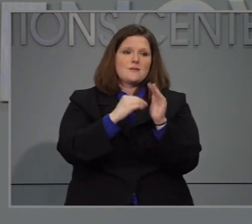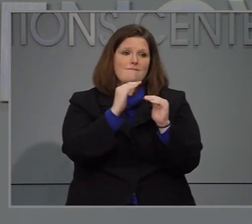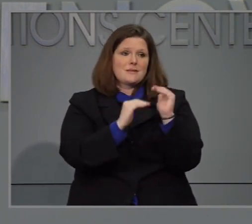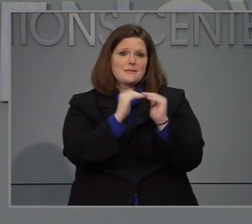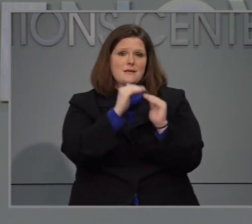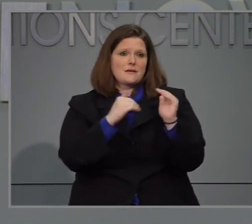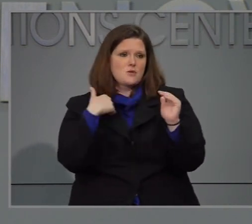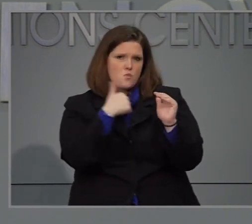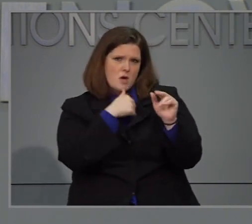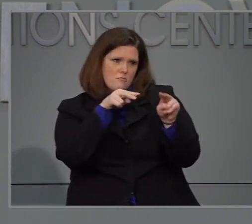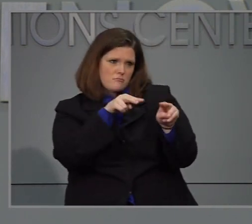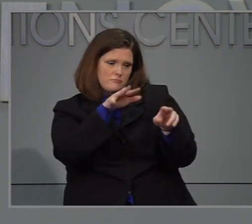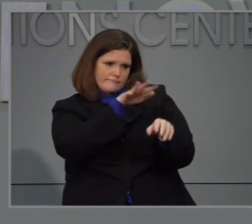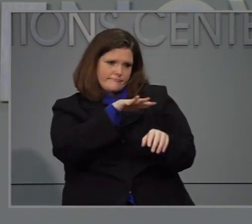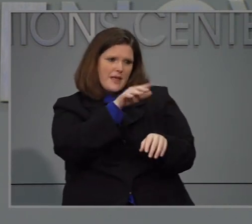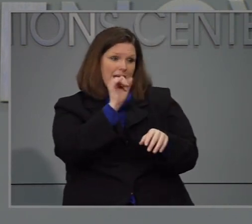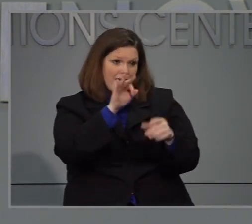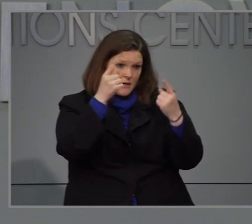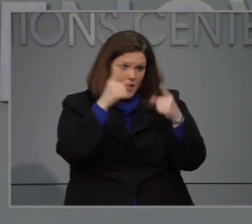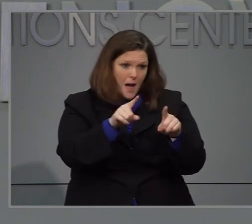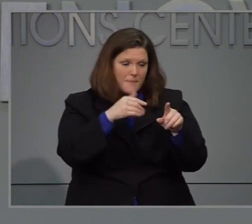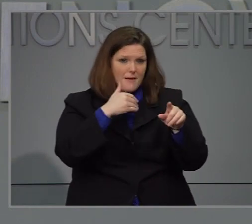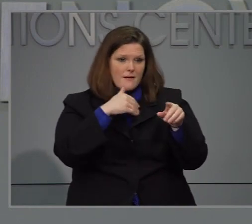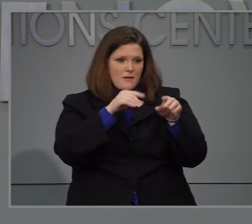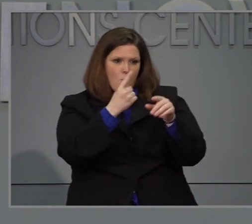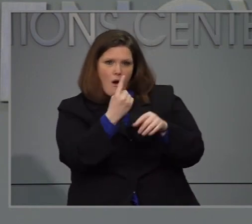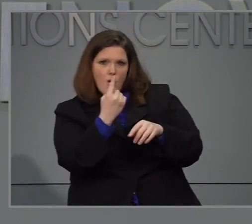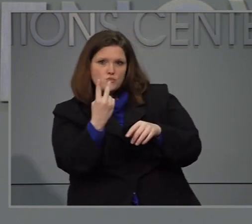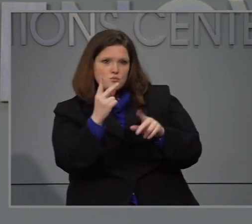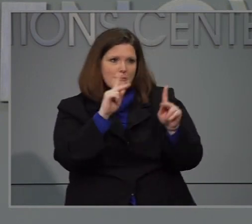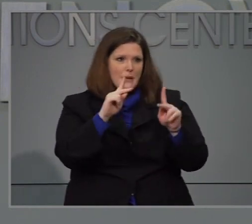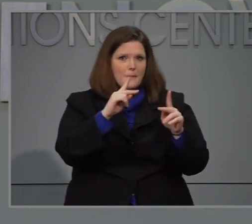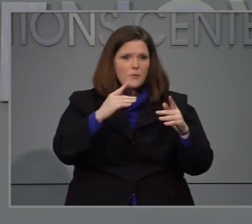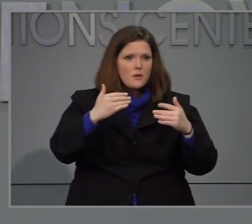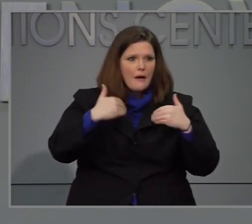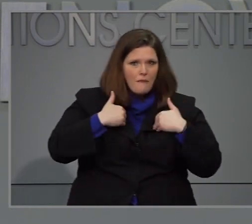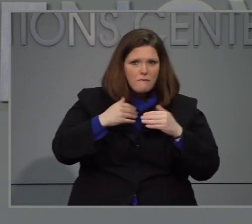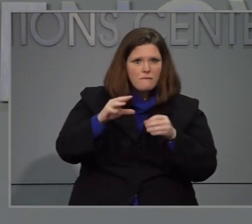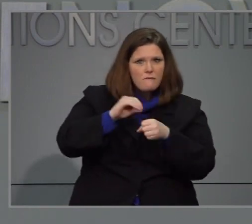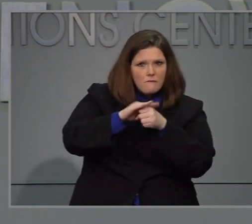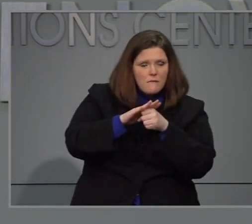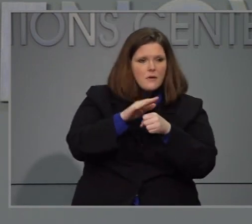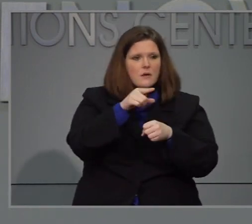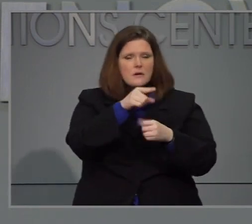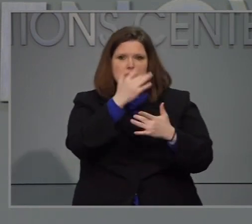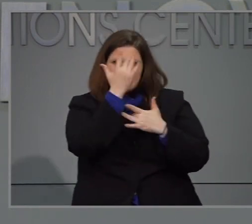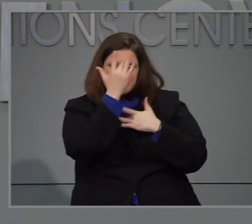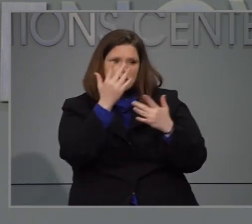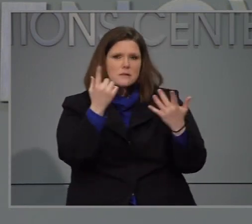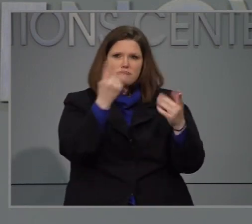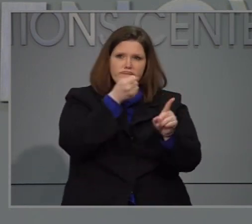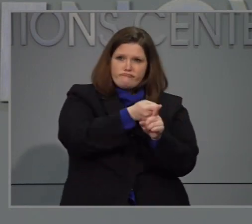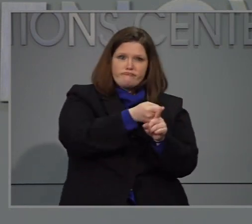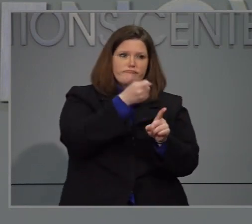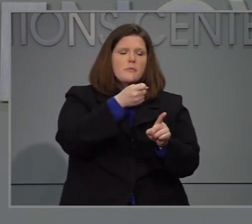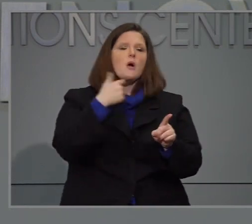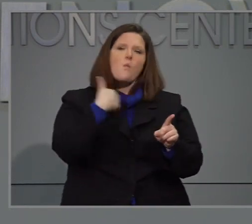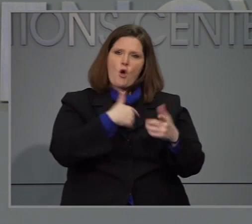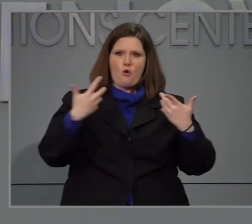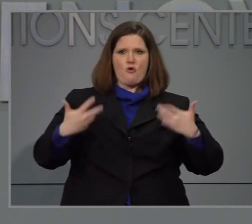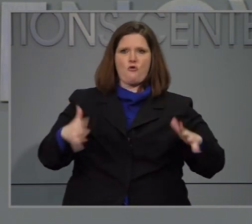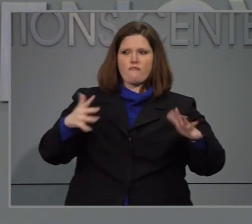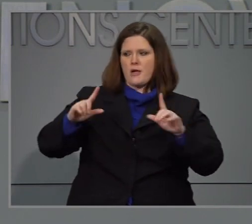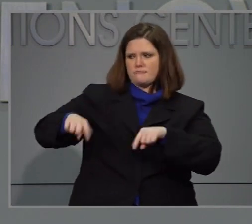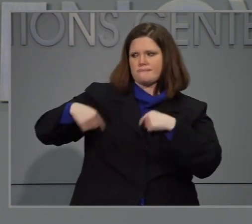asilo tiene más de 2 casos, el Departamento de Salud local está trabajando con ellos y de saber que pueden hacer las pruebas. Eso ya